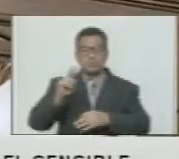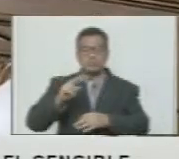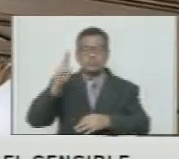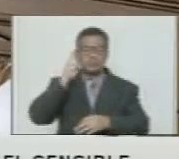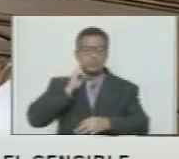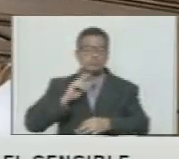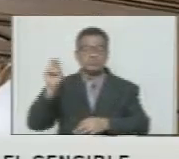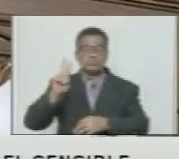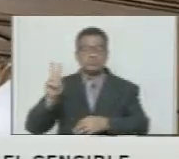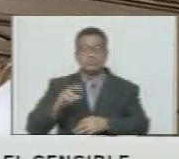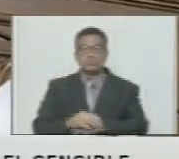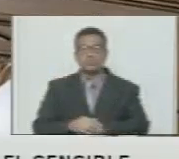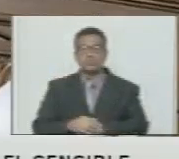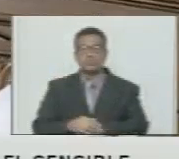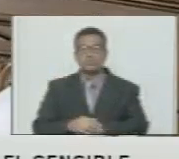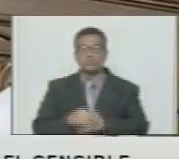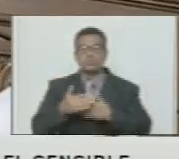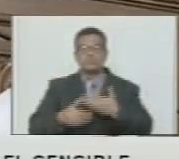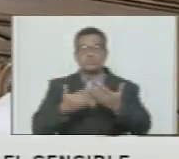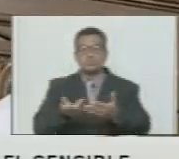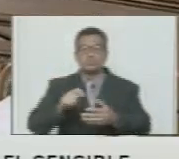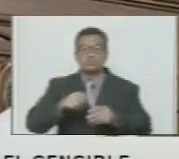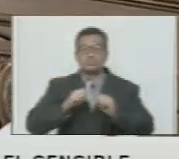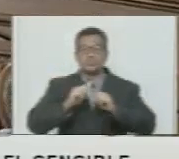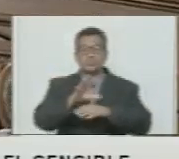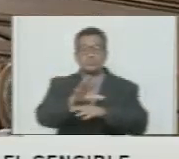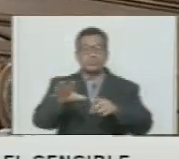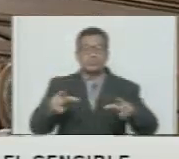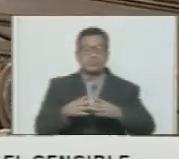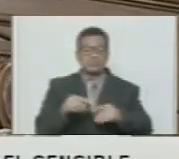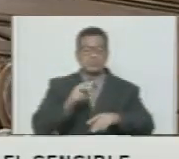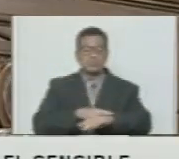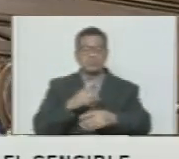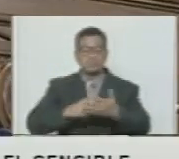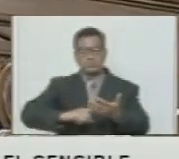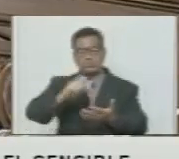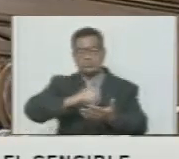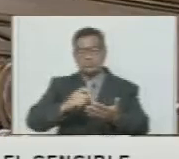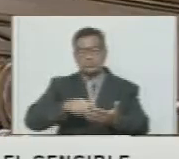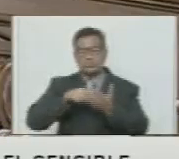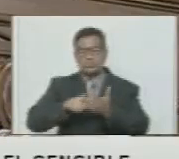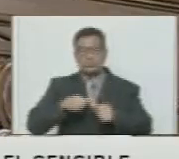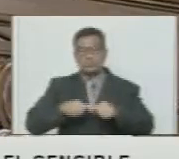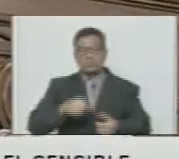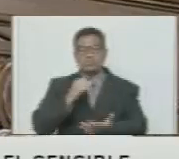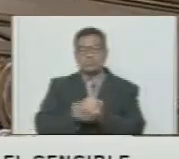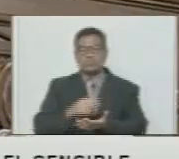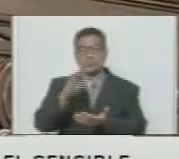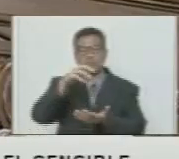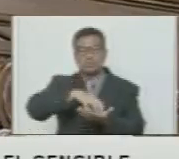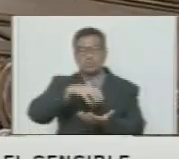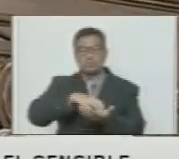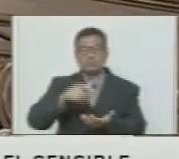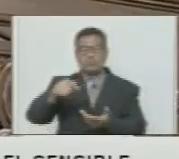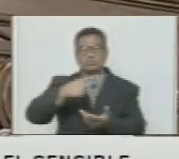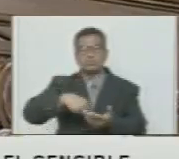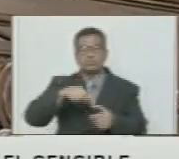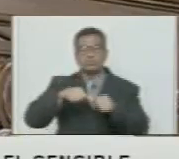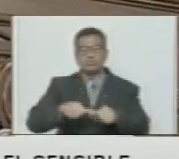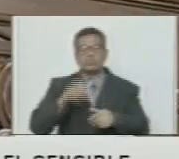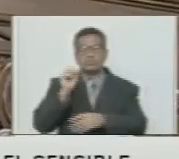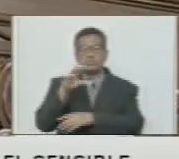de la República Bolivariana de Venezuela y dar máxima difusión al mismo. Dado, firmado y sellado en el Palacio Federal